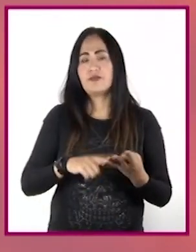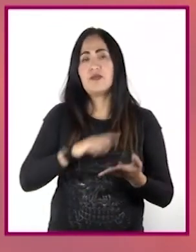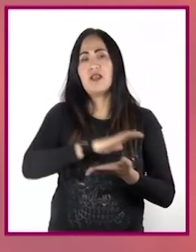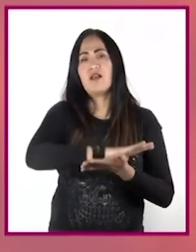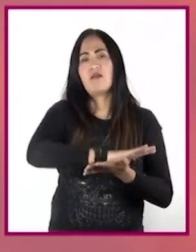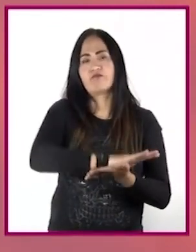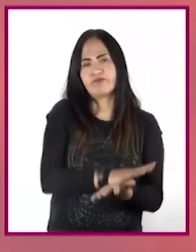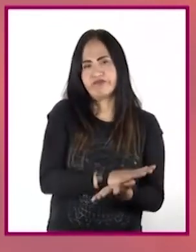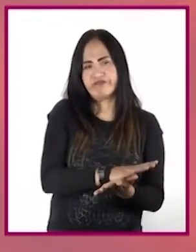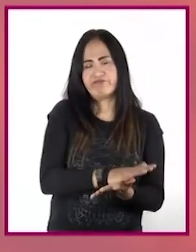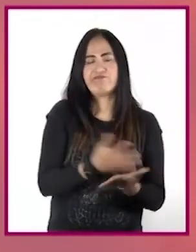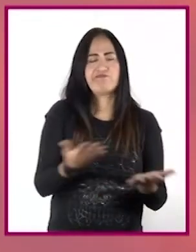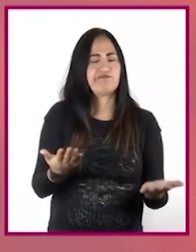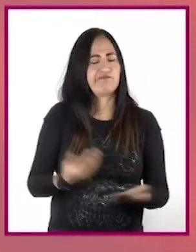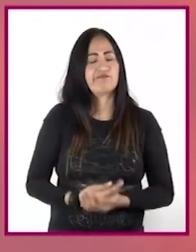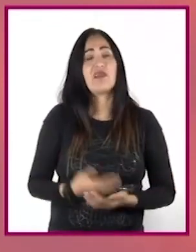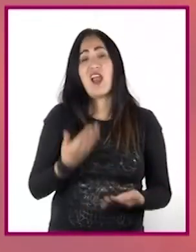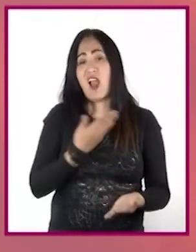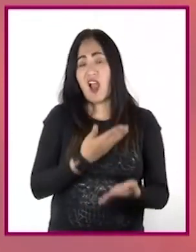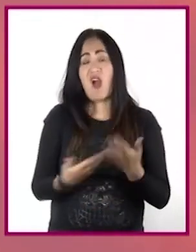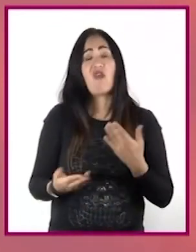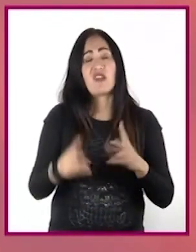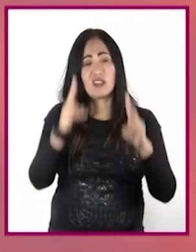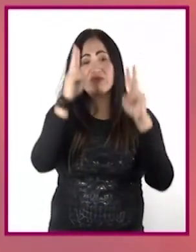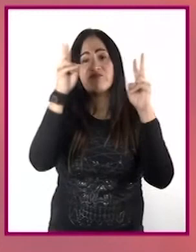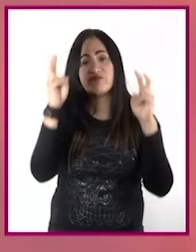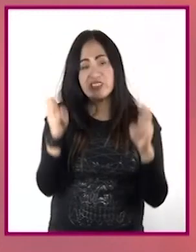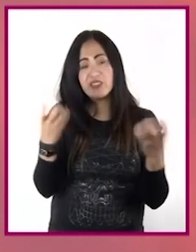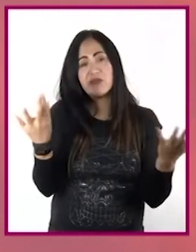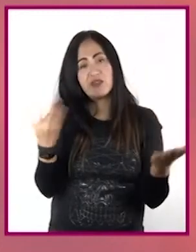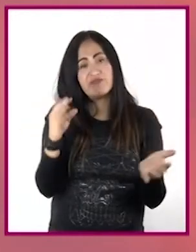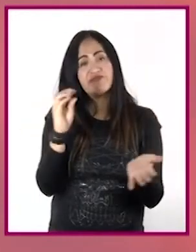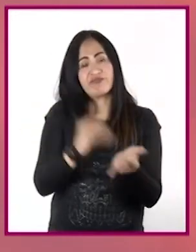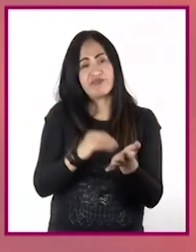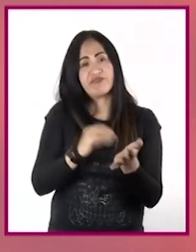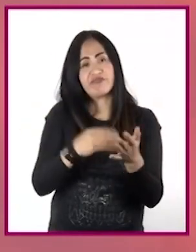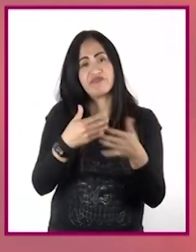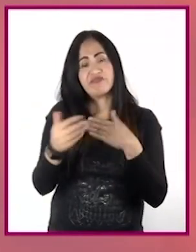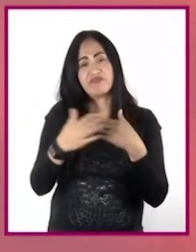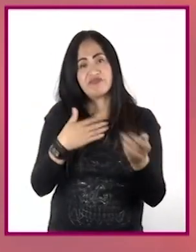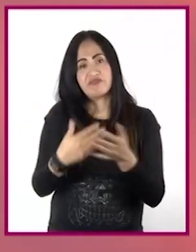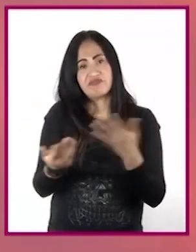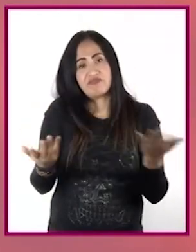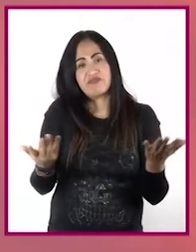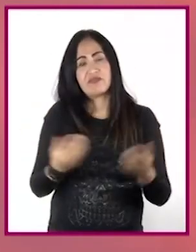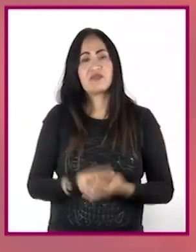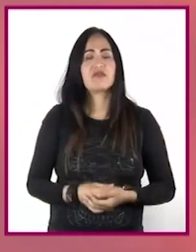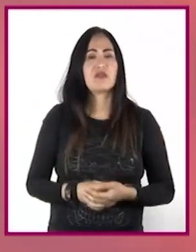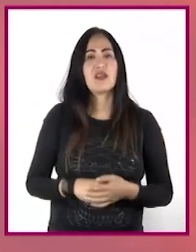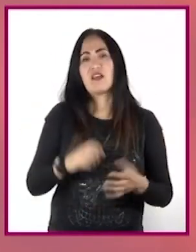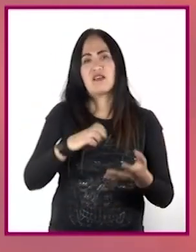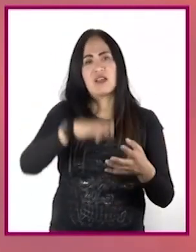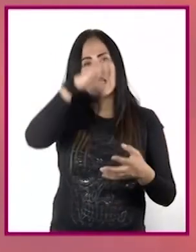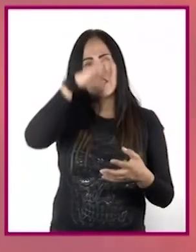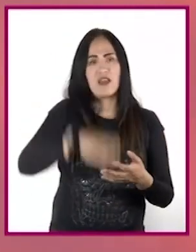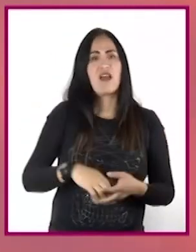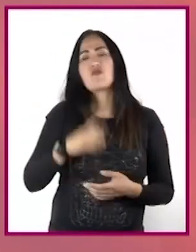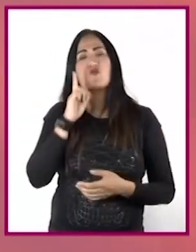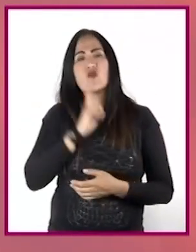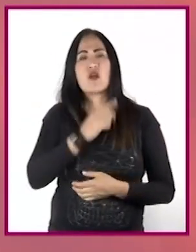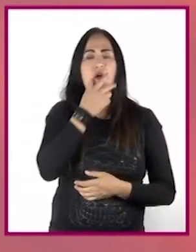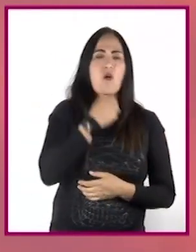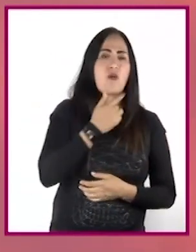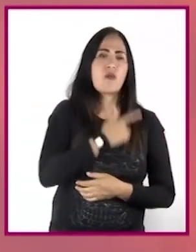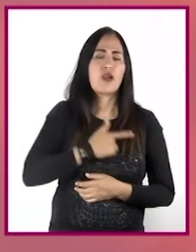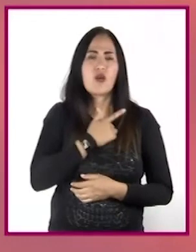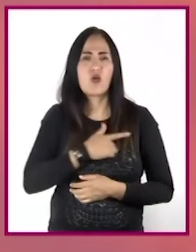Discriminación. Lamentablemente sigue siendo un tema actual y hay tantos tipos por edad, por género,